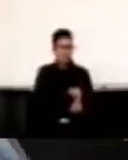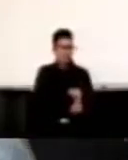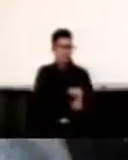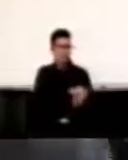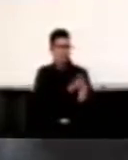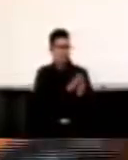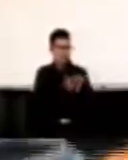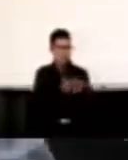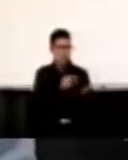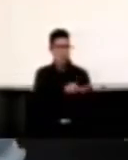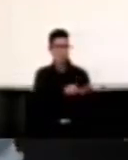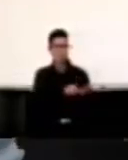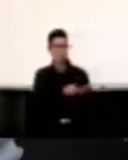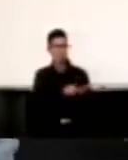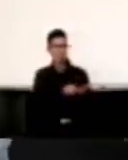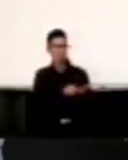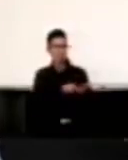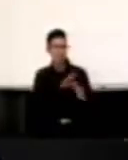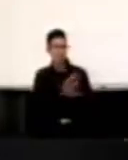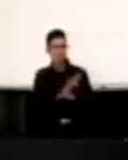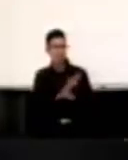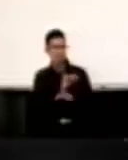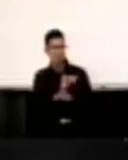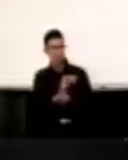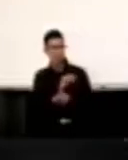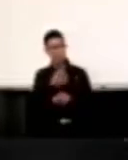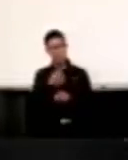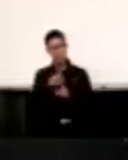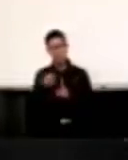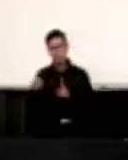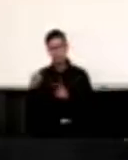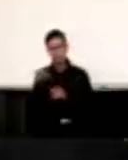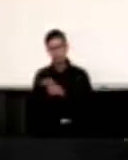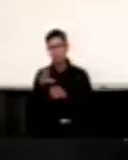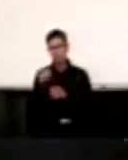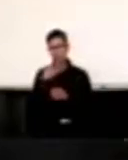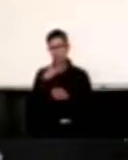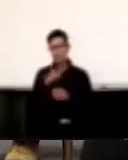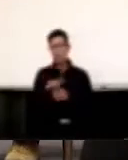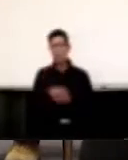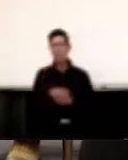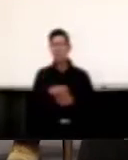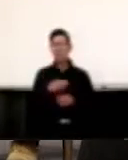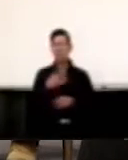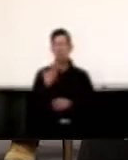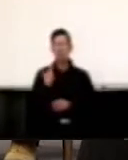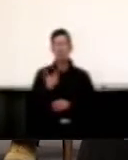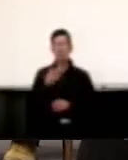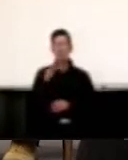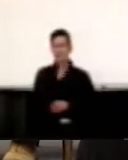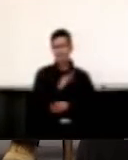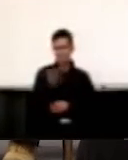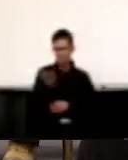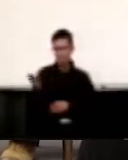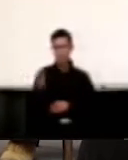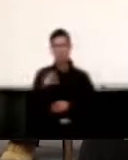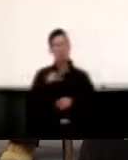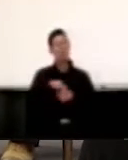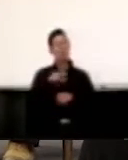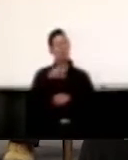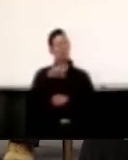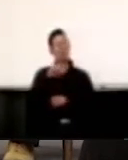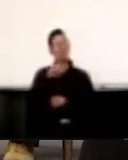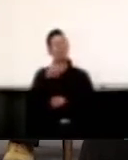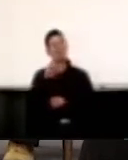cambian aunque no se modifique el sistema electoral, ¿no? Yo felicito a los colegas, el doctor O'Neill Díaz y